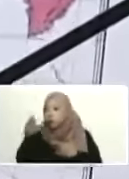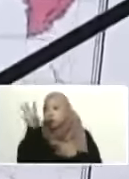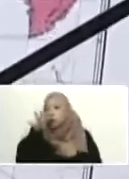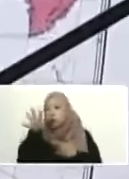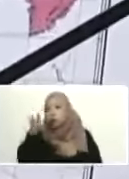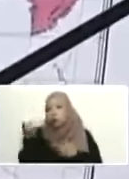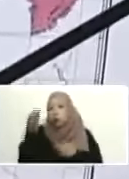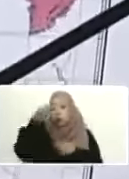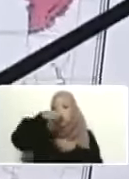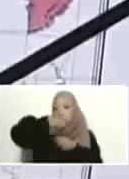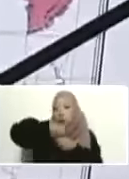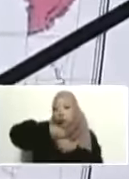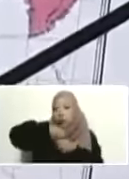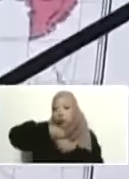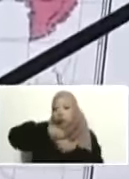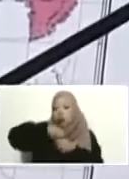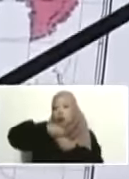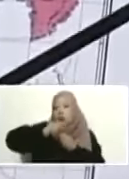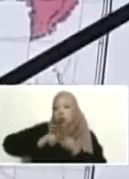Desde el río Esequibo